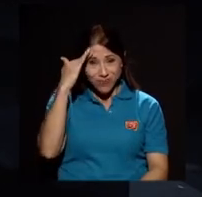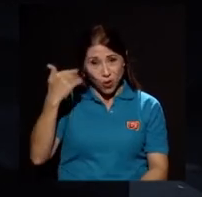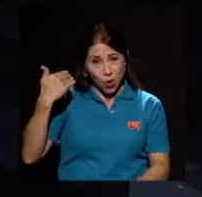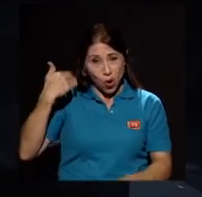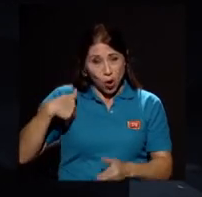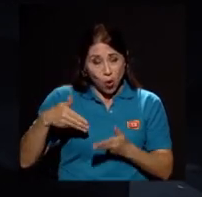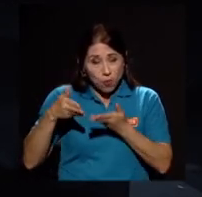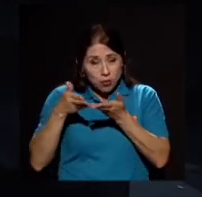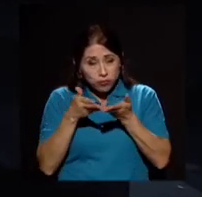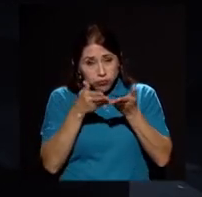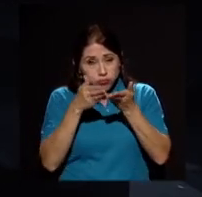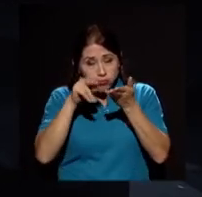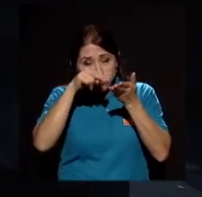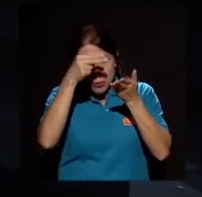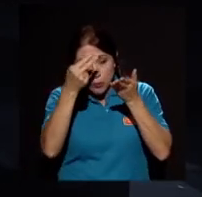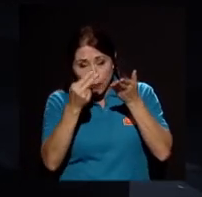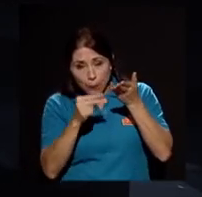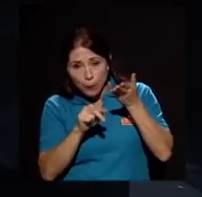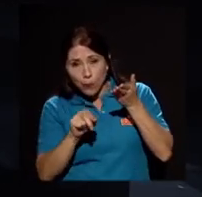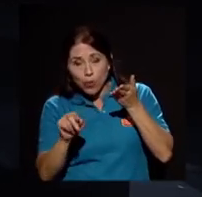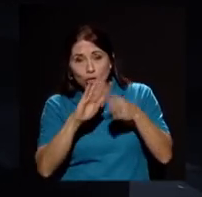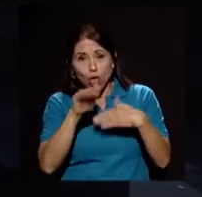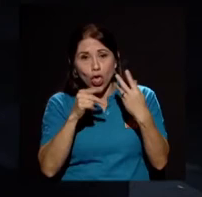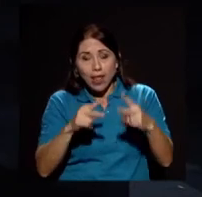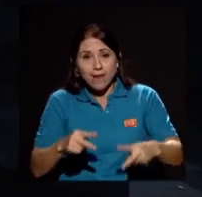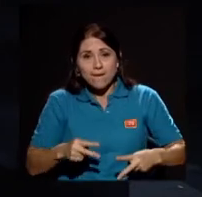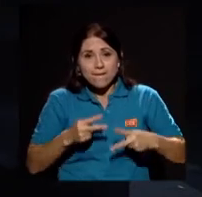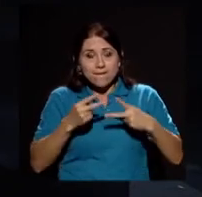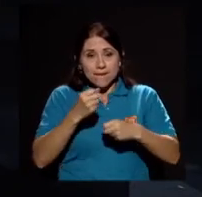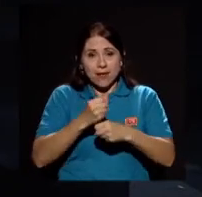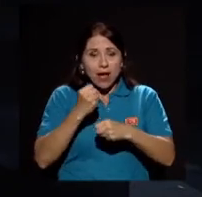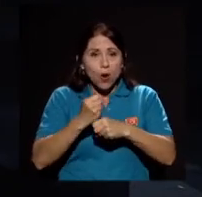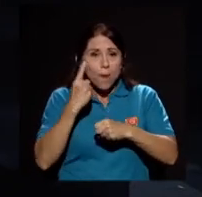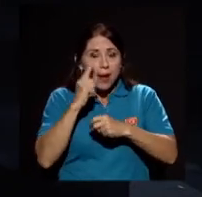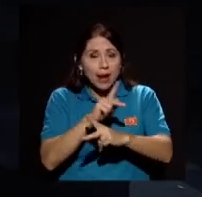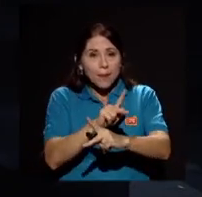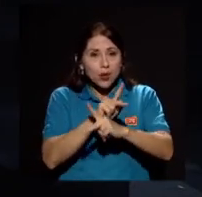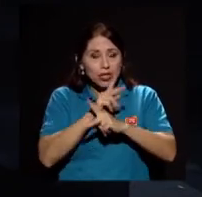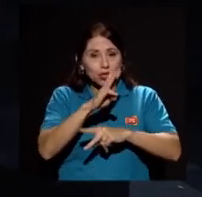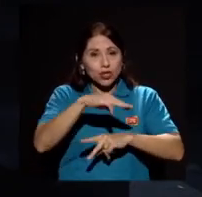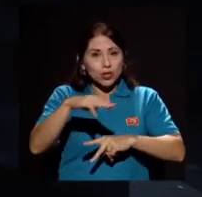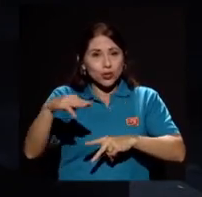trabajó para la protección de los océanos